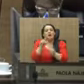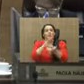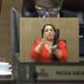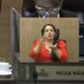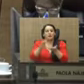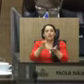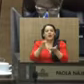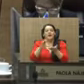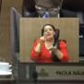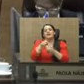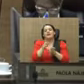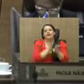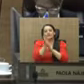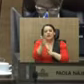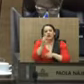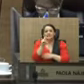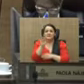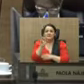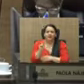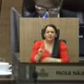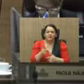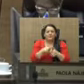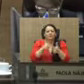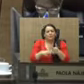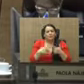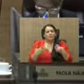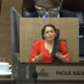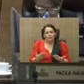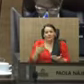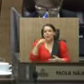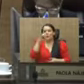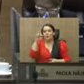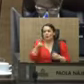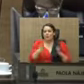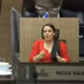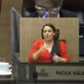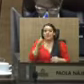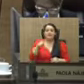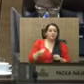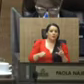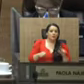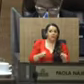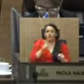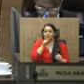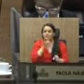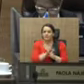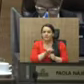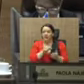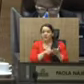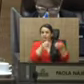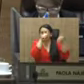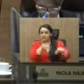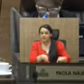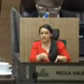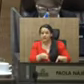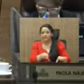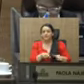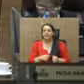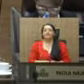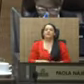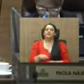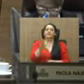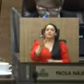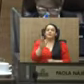STEM. Entonces, costarricenses, ¿se cumplieron o no estos acuerdos?